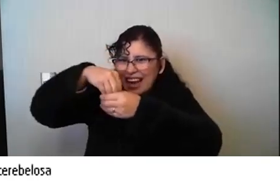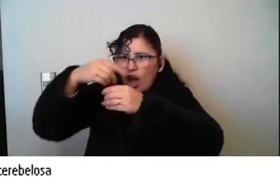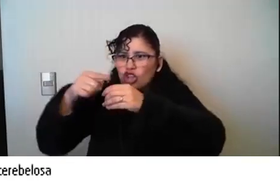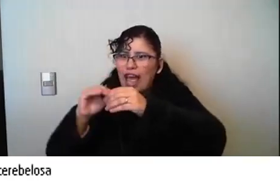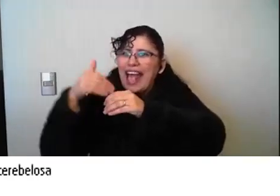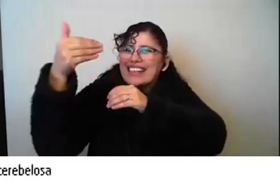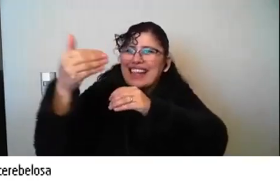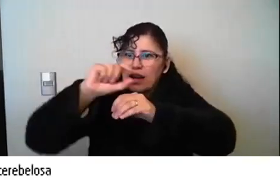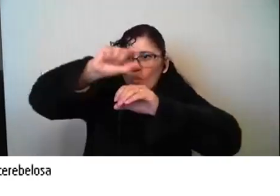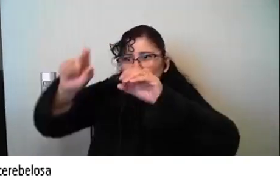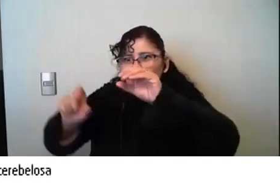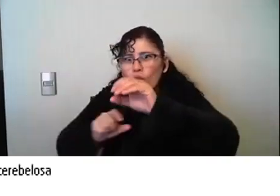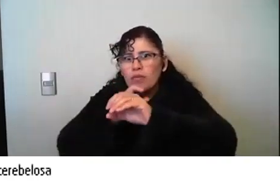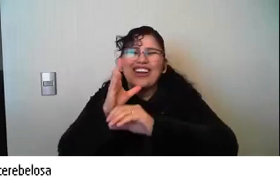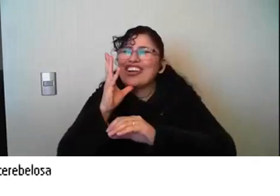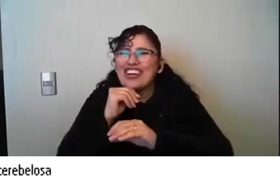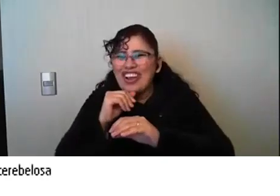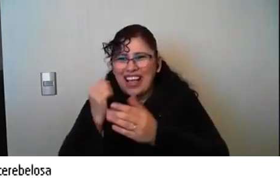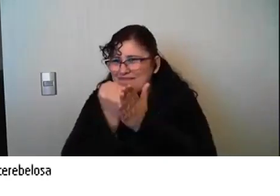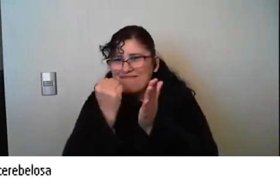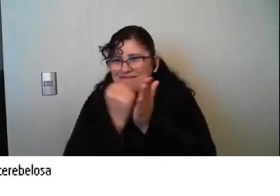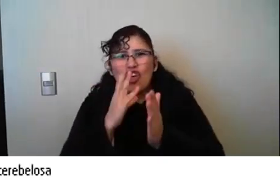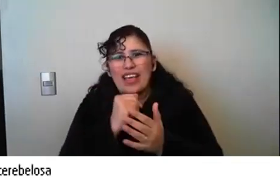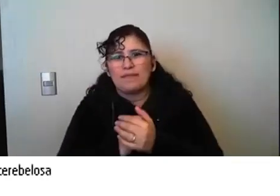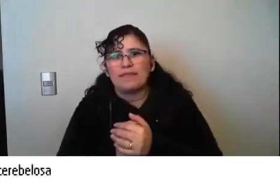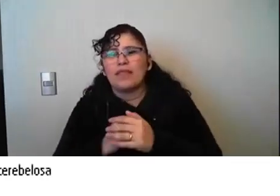externa que no está marcada. Esta es más antigua